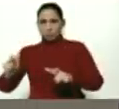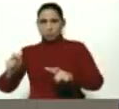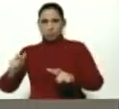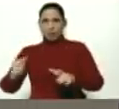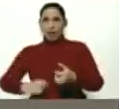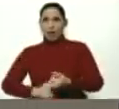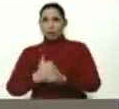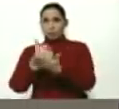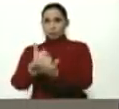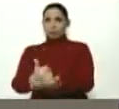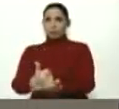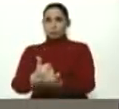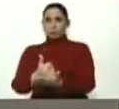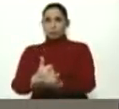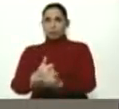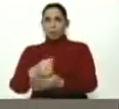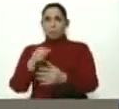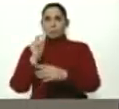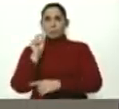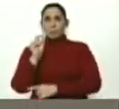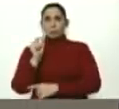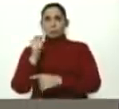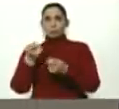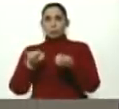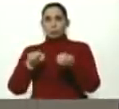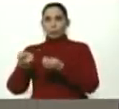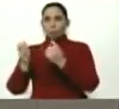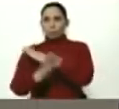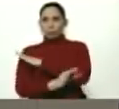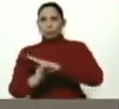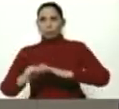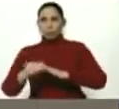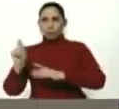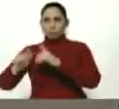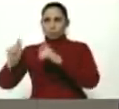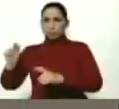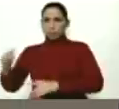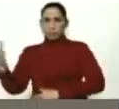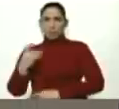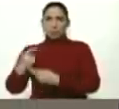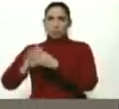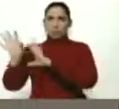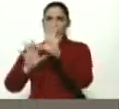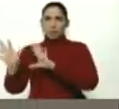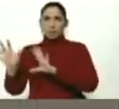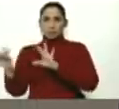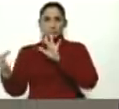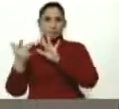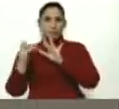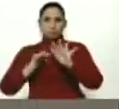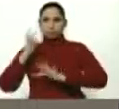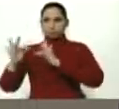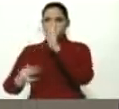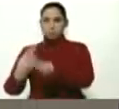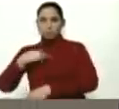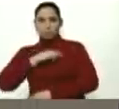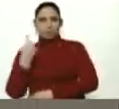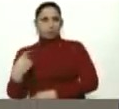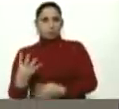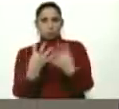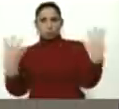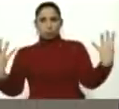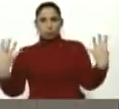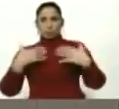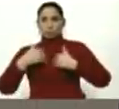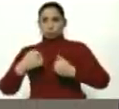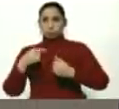de Pasi que resultó infectado. Son casos internacionales y por eso es que tenemos esos cordones sanitarios,